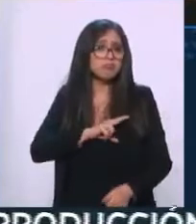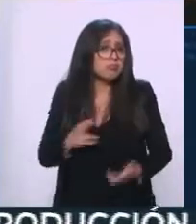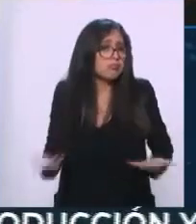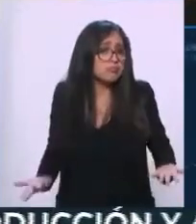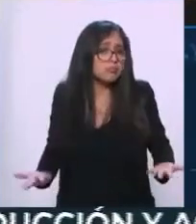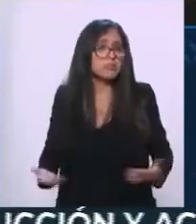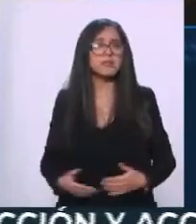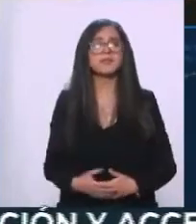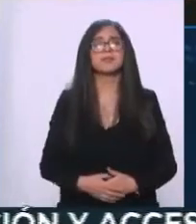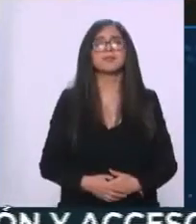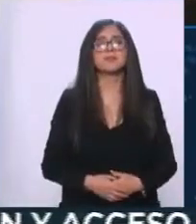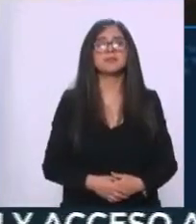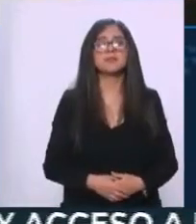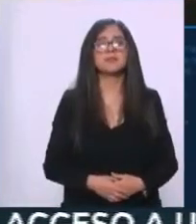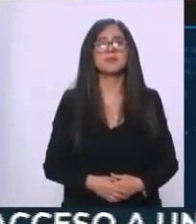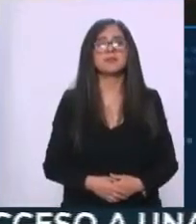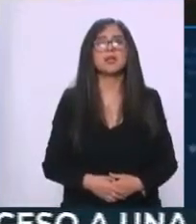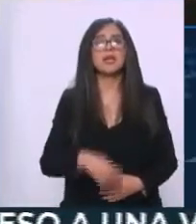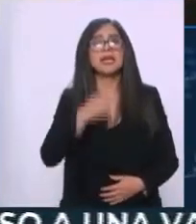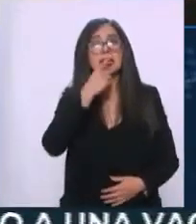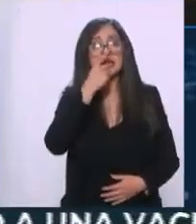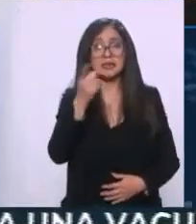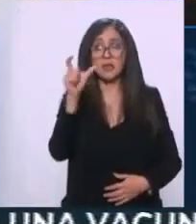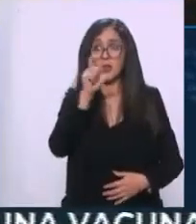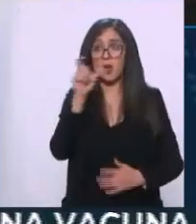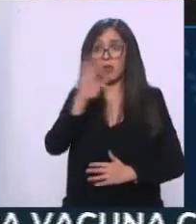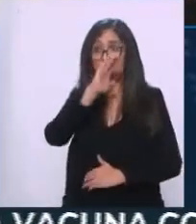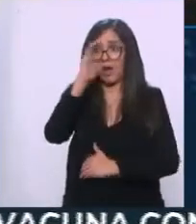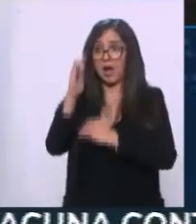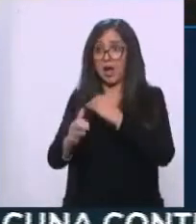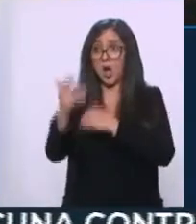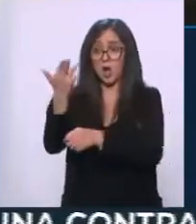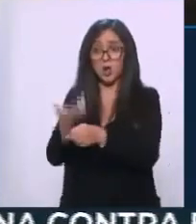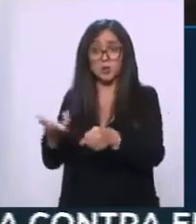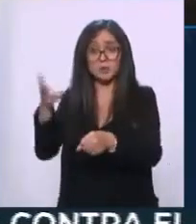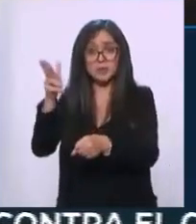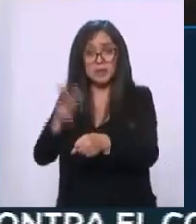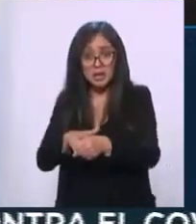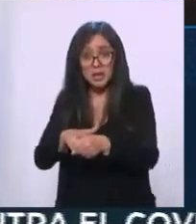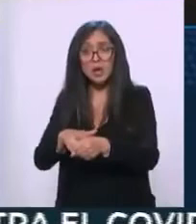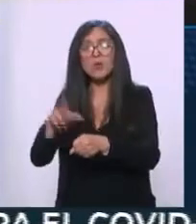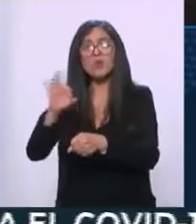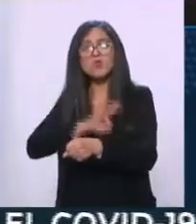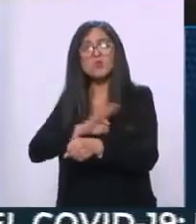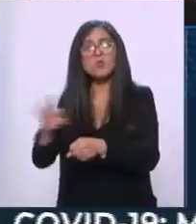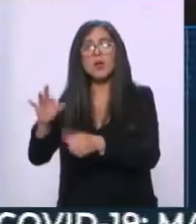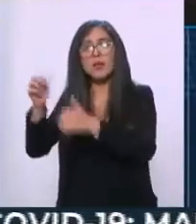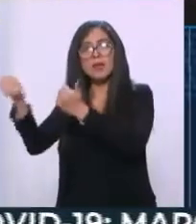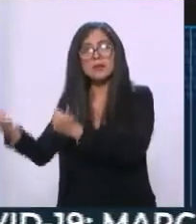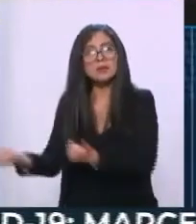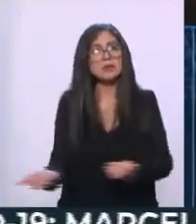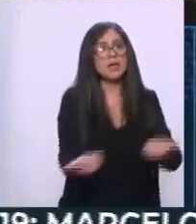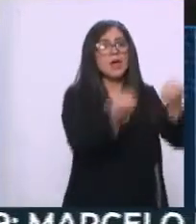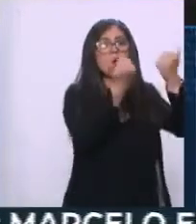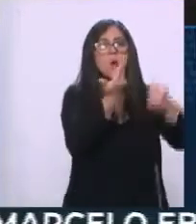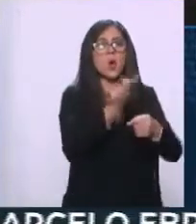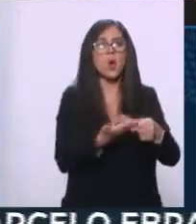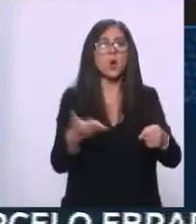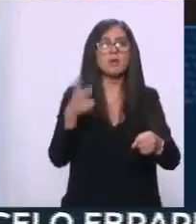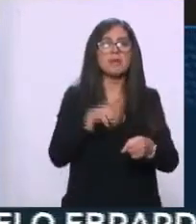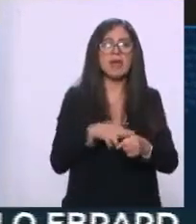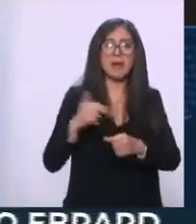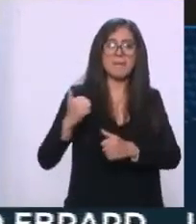que todo indica que lo van a sacar de ahí, lo van a llevar a un hospital, posiblemente a un hospital militar. Ya lo